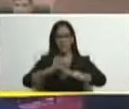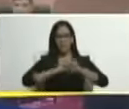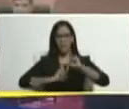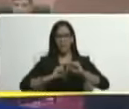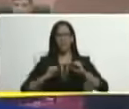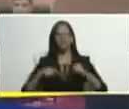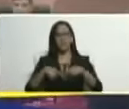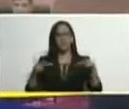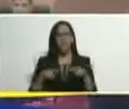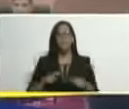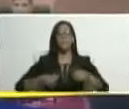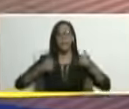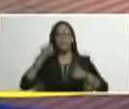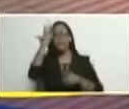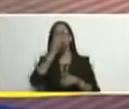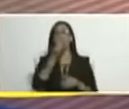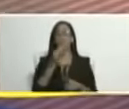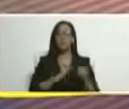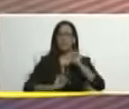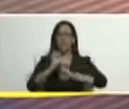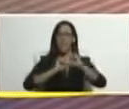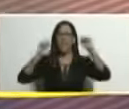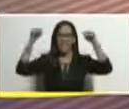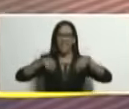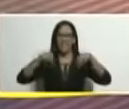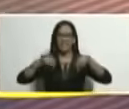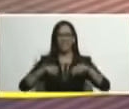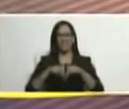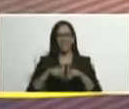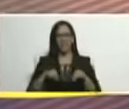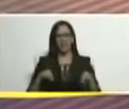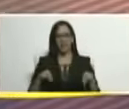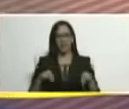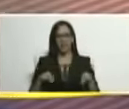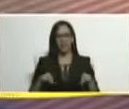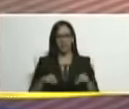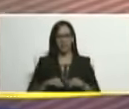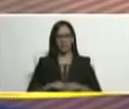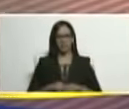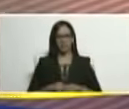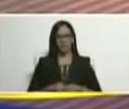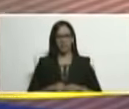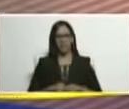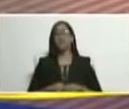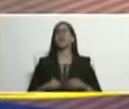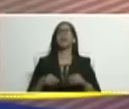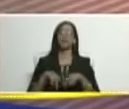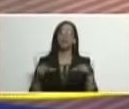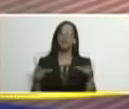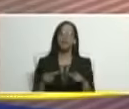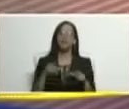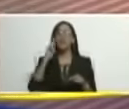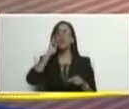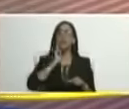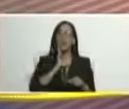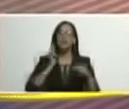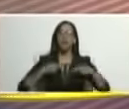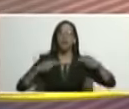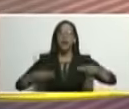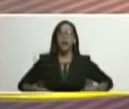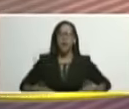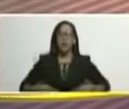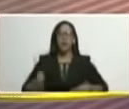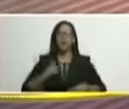más hermosa que se haya defendido en esta tierra. Jamás. La causa del bolivarianismo, del humanismo,